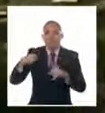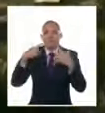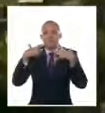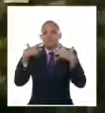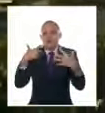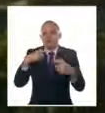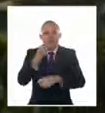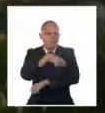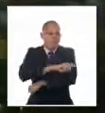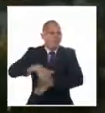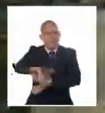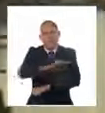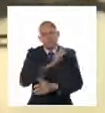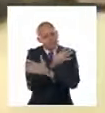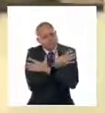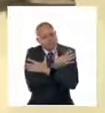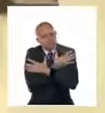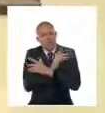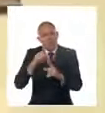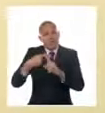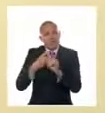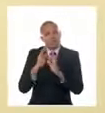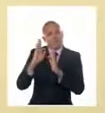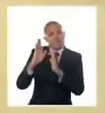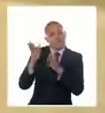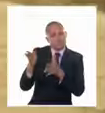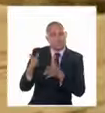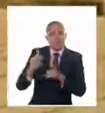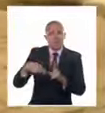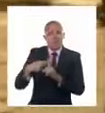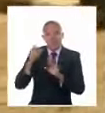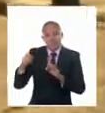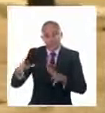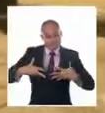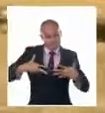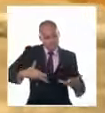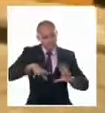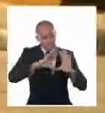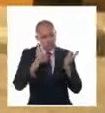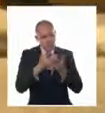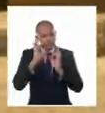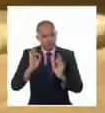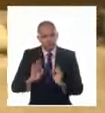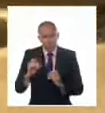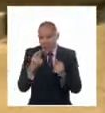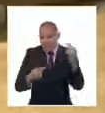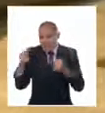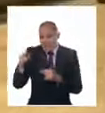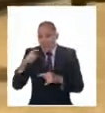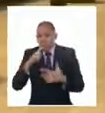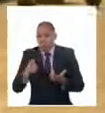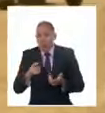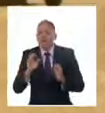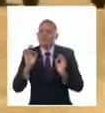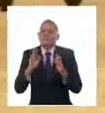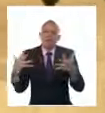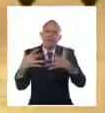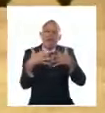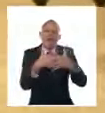y respetados por su pueblo. Ese pueblo por el que tanto trabajó, porque entre sus mayores virtudes estuvo la de mantener siempre un